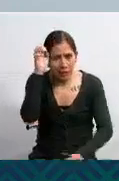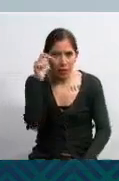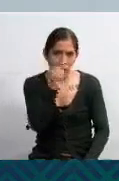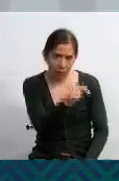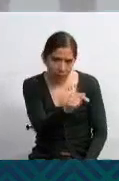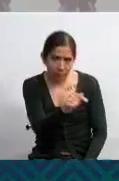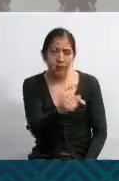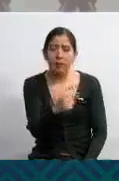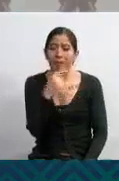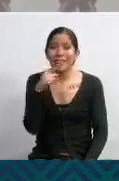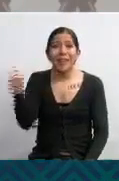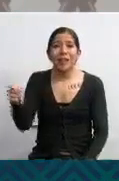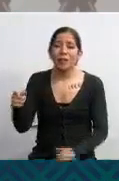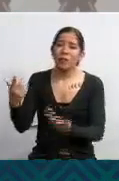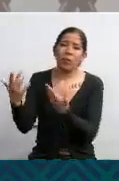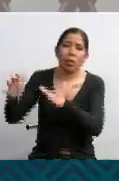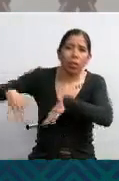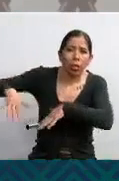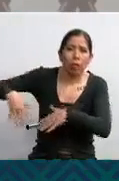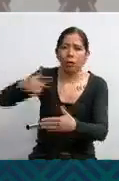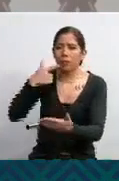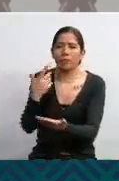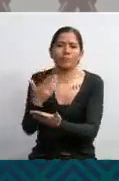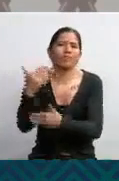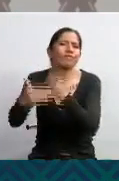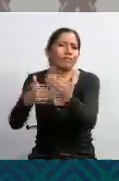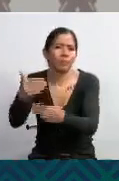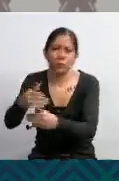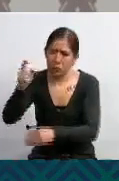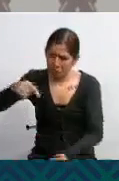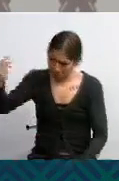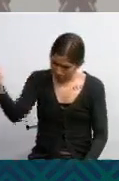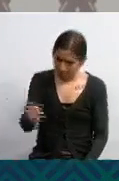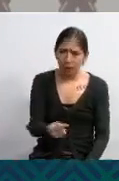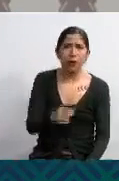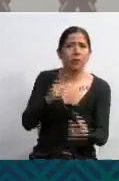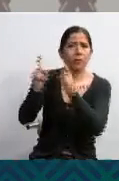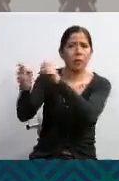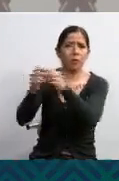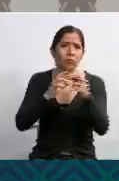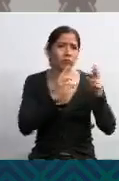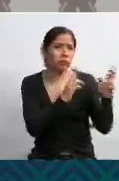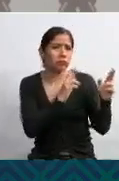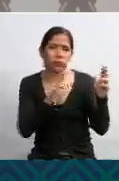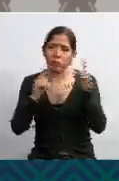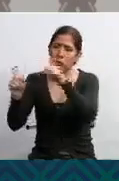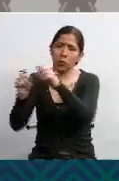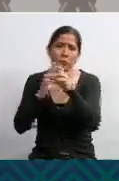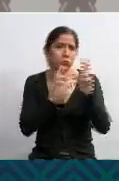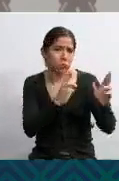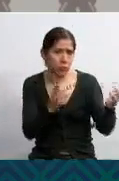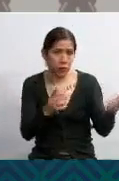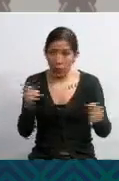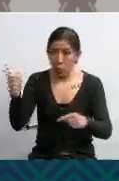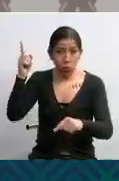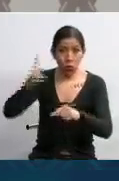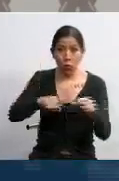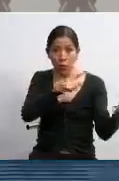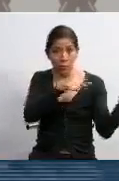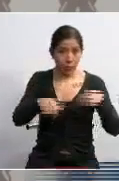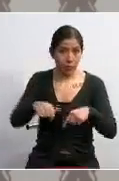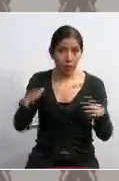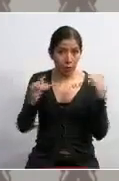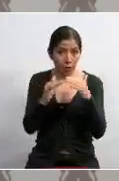de obstaculización, y puedan concurrir a prestar sus declaraciones, y eventualmente, si no pueden venir a la ciudad de La Paz, que pidan